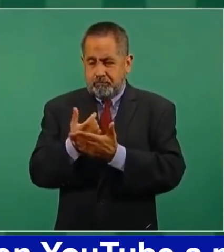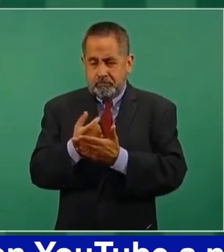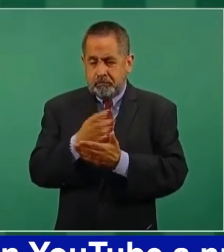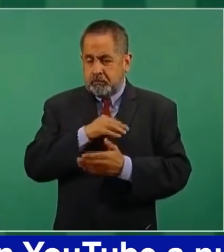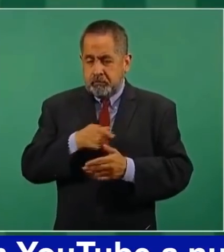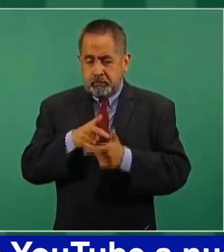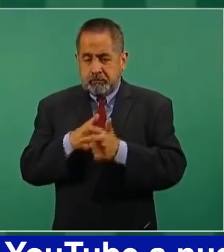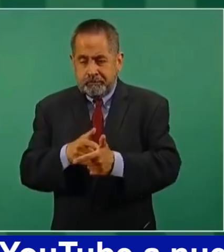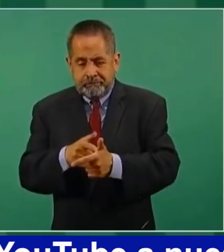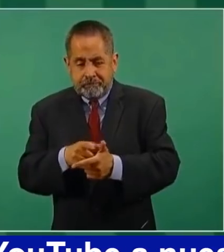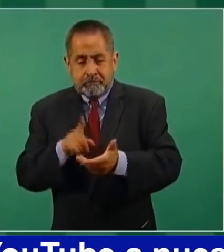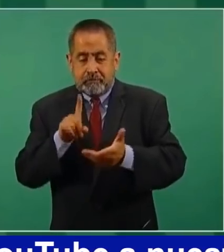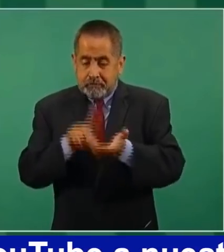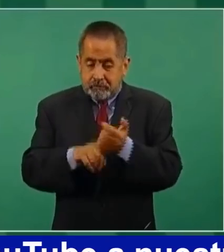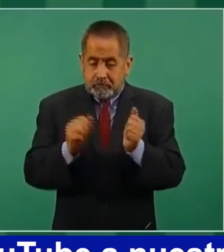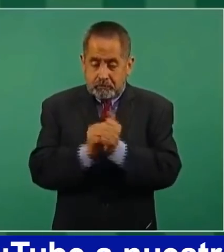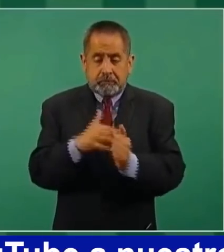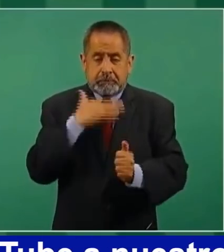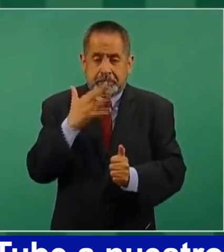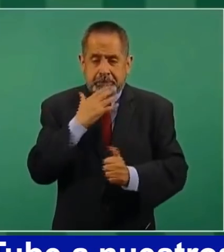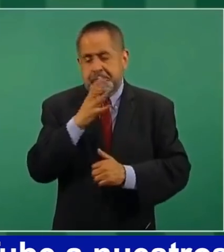la corrupción que existía.